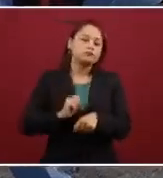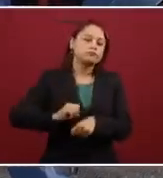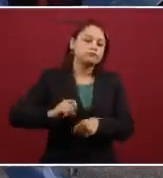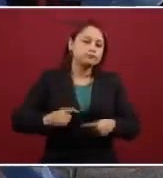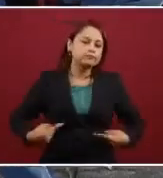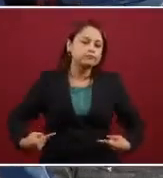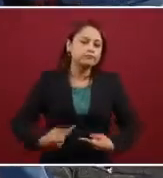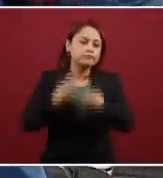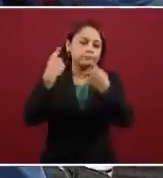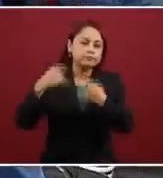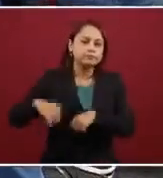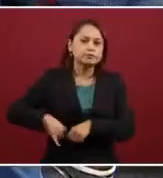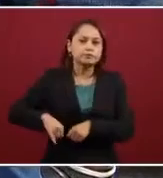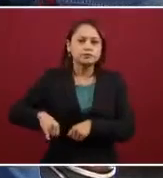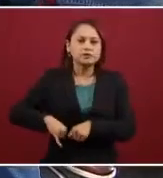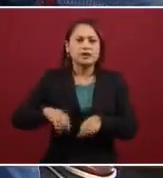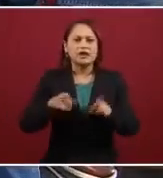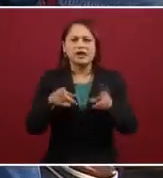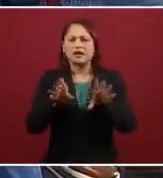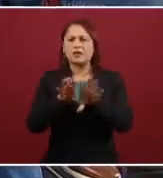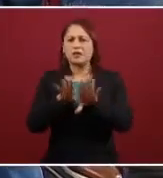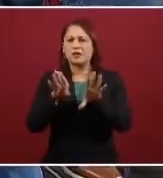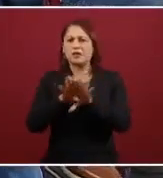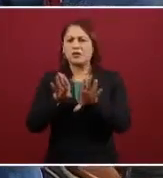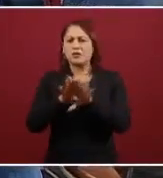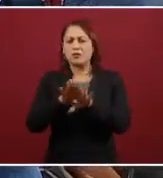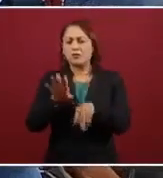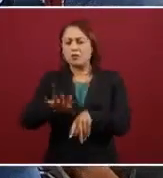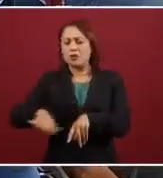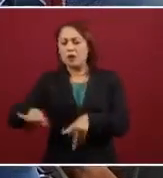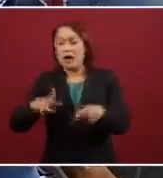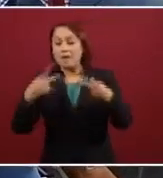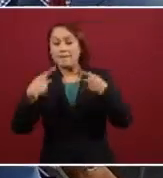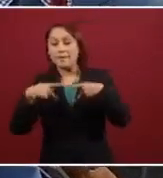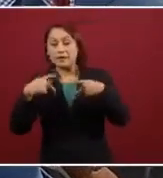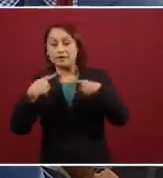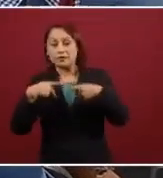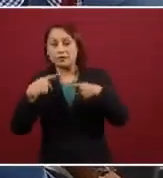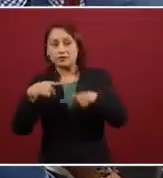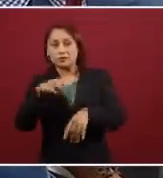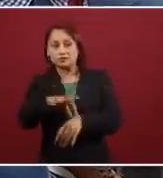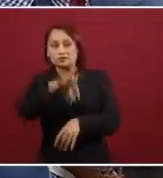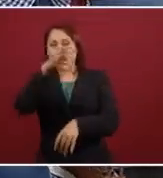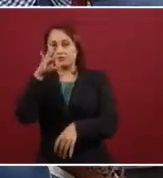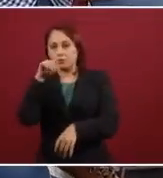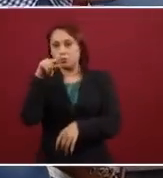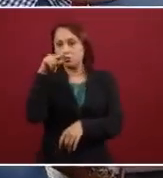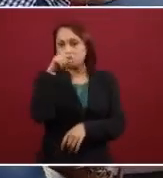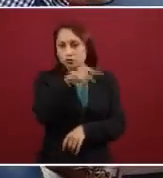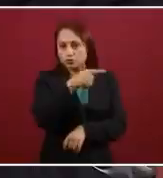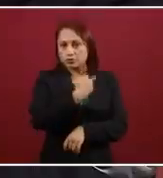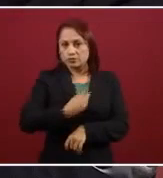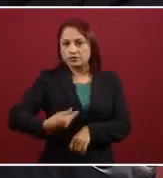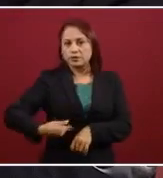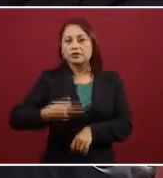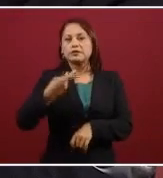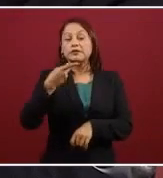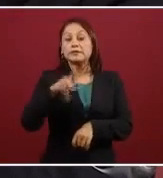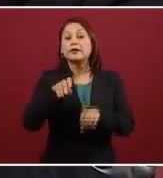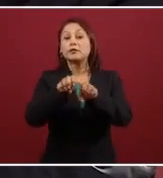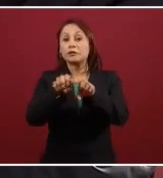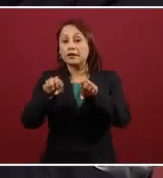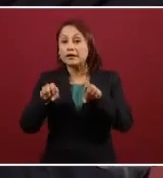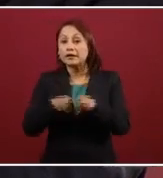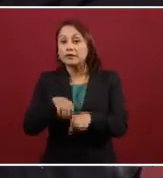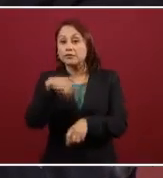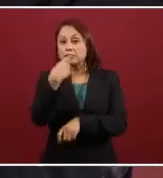cuarta transformación, porque el pueblo no solo votó por usted, sino que también votó por un gabinete, y ver que este gabinete se está desintegrando, ¿qué mensaje